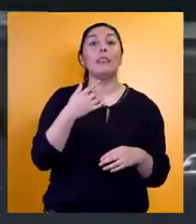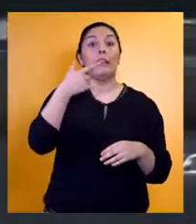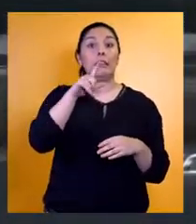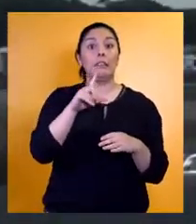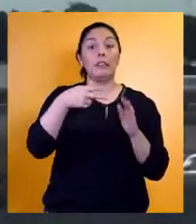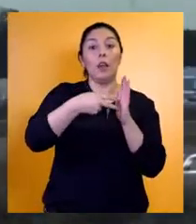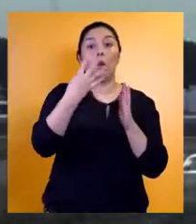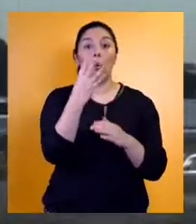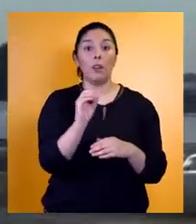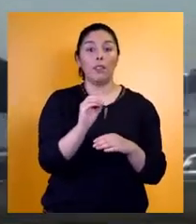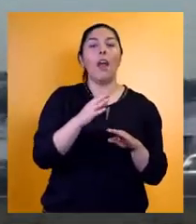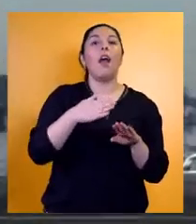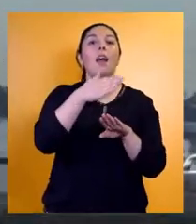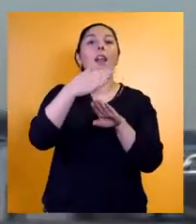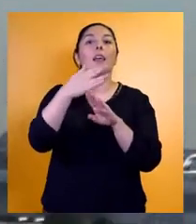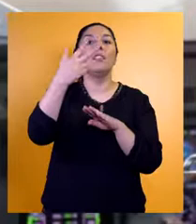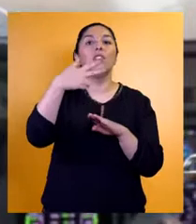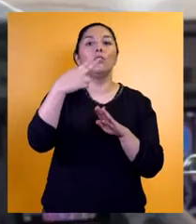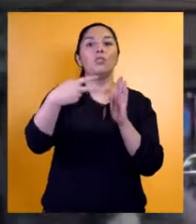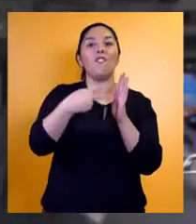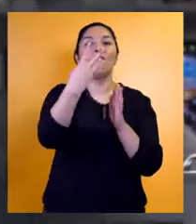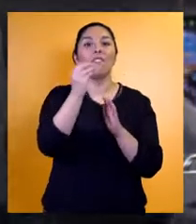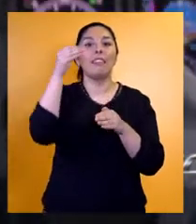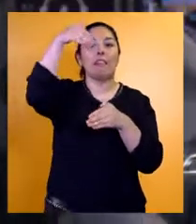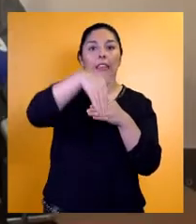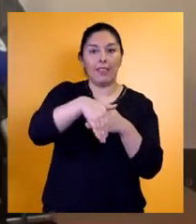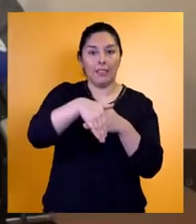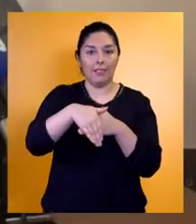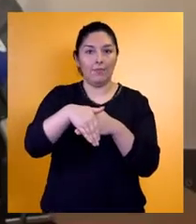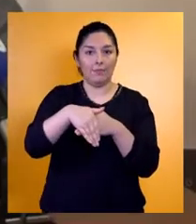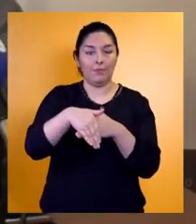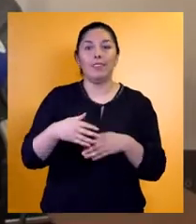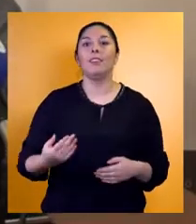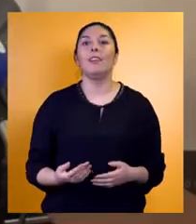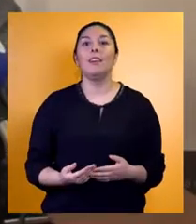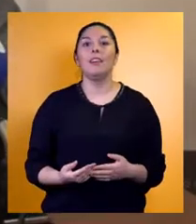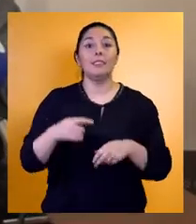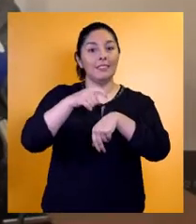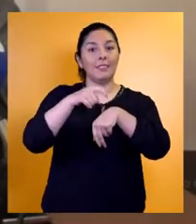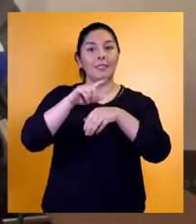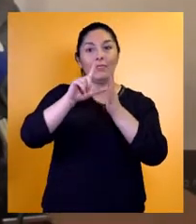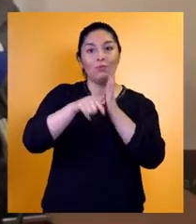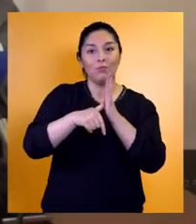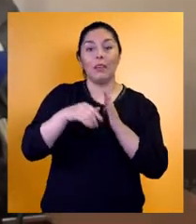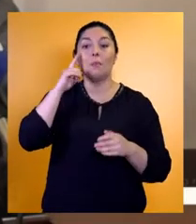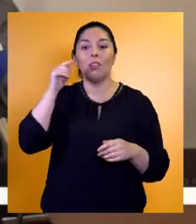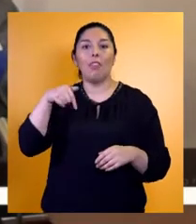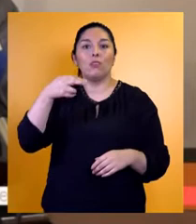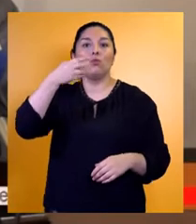las 17:40 con llegada a las 18:20 de la tarde. El hecho que podamos desde la Patagonia